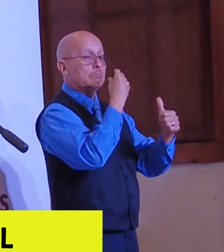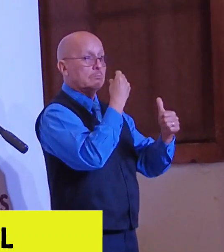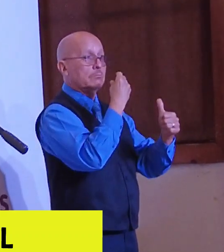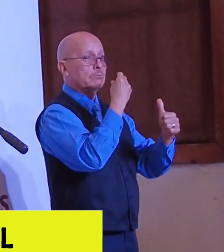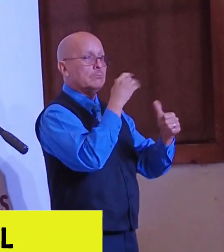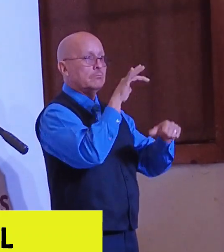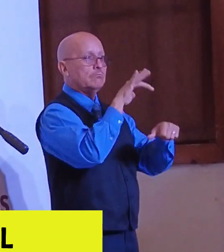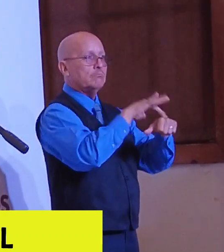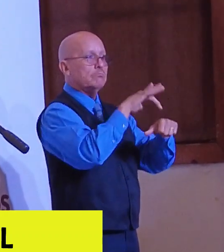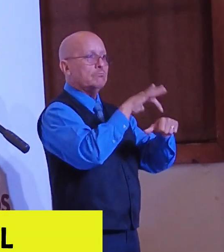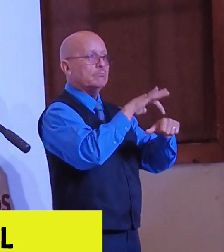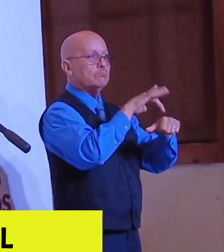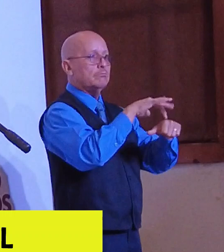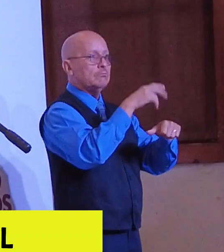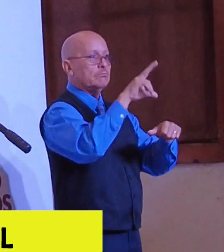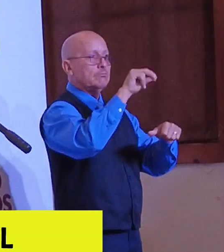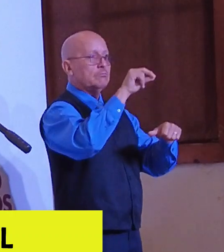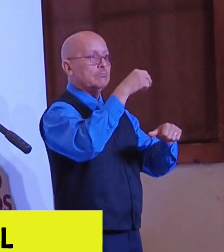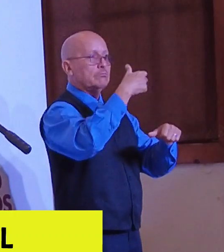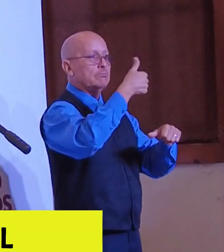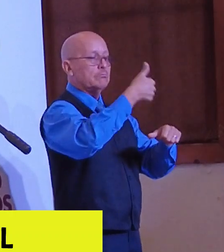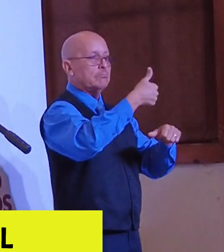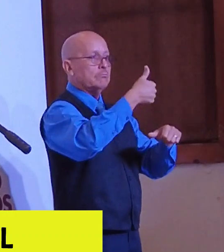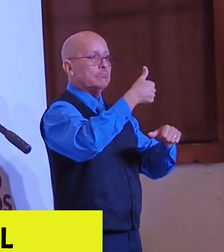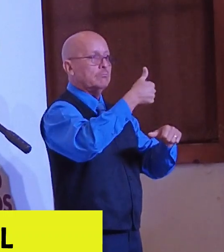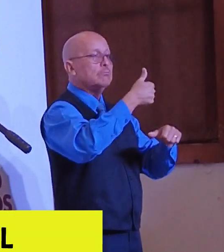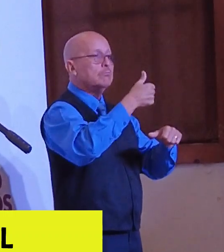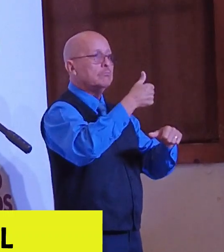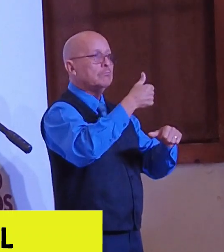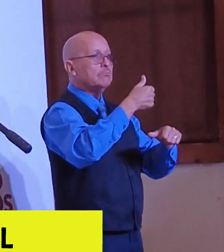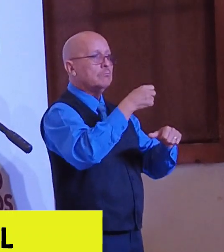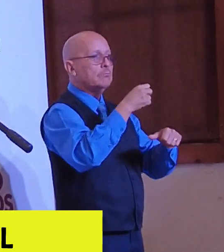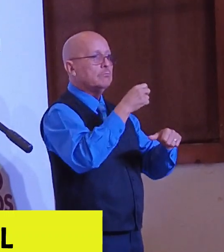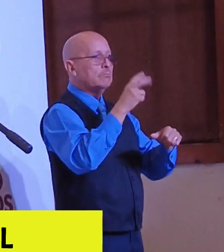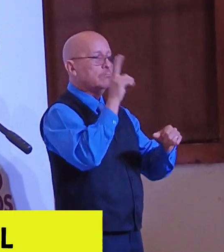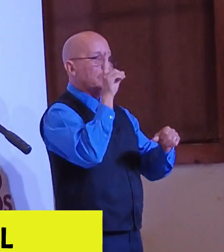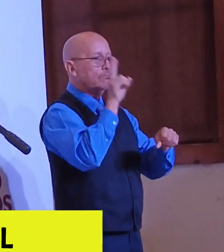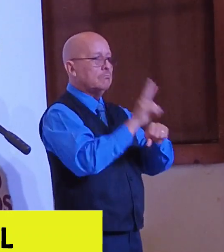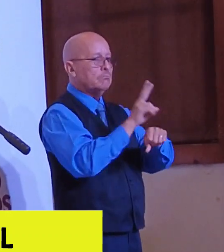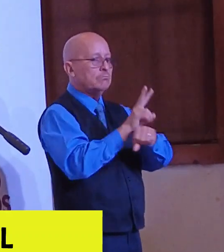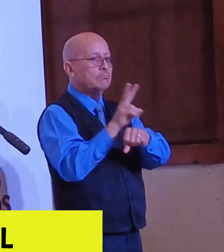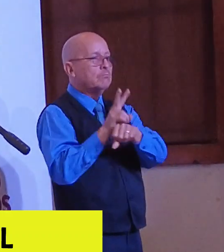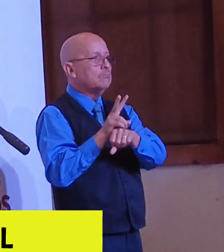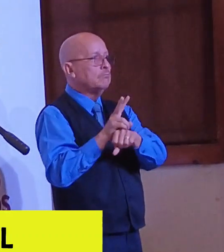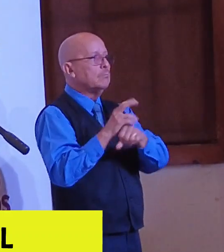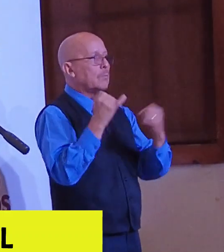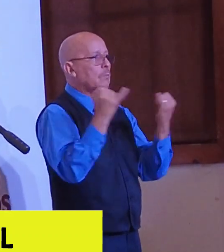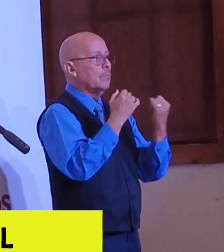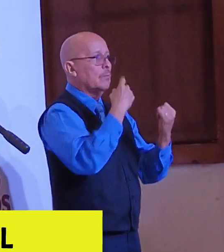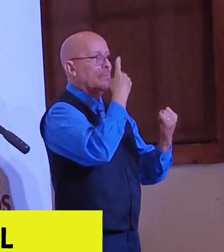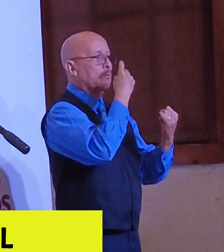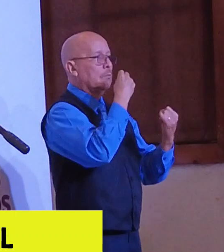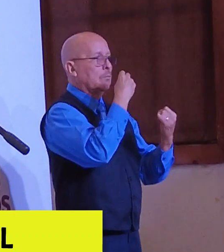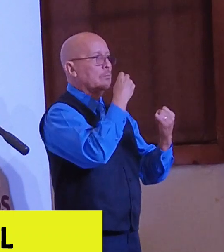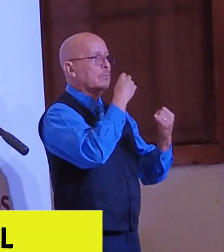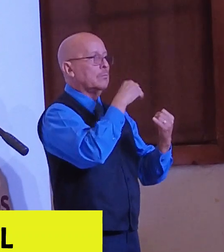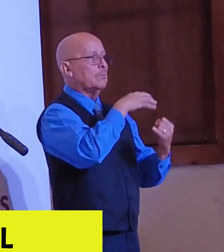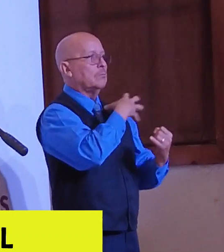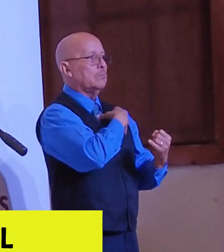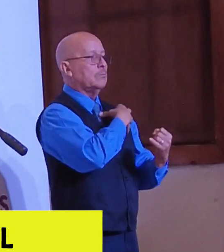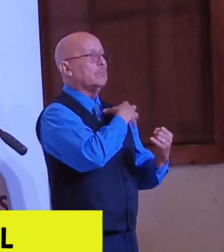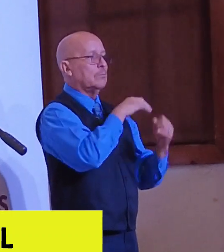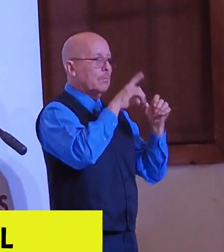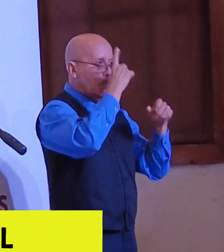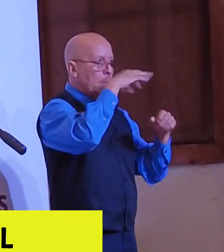respondientes, el 86 supervisor de turno, jefe de turno y el comandante de tránsito de la Dirección de Seguridad